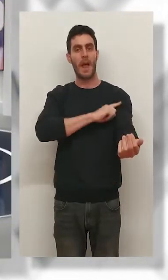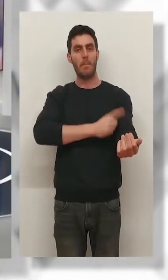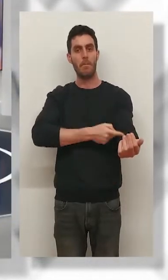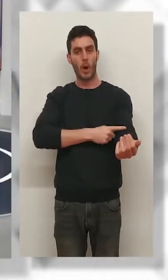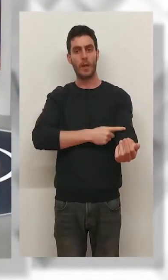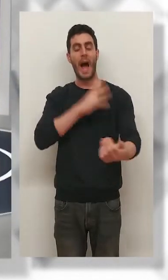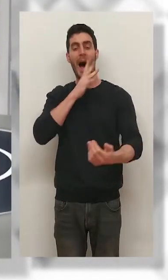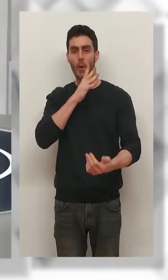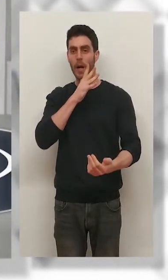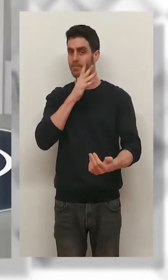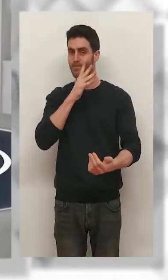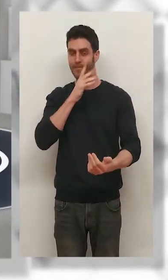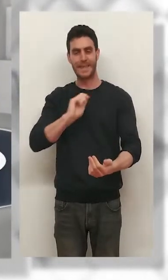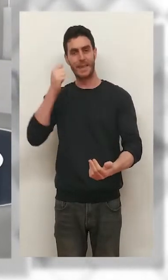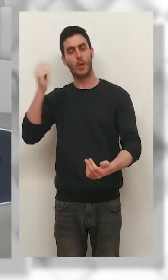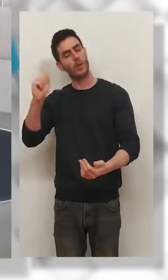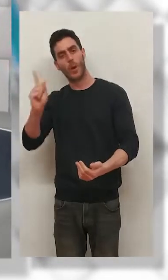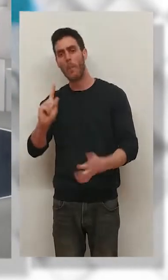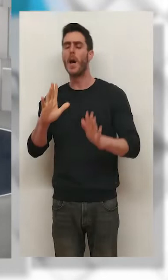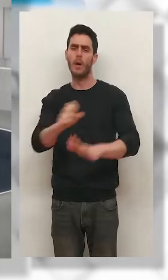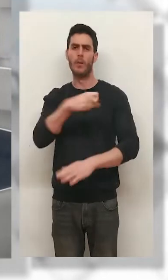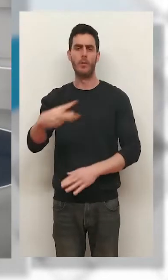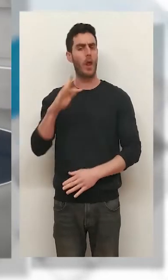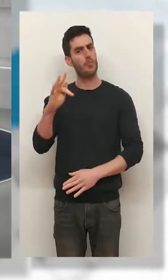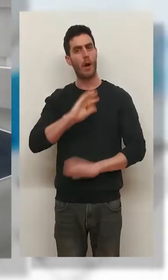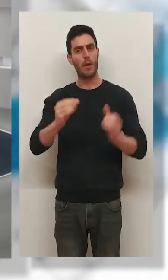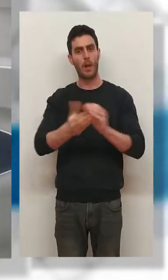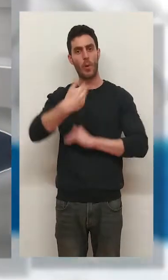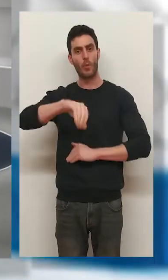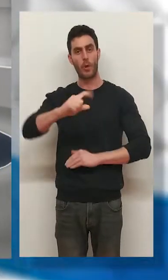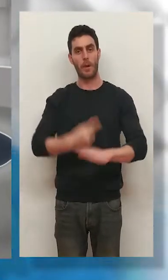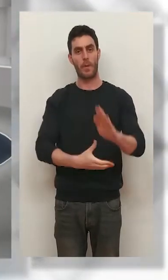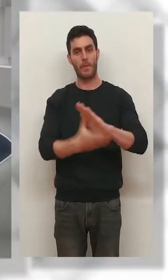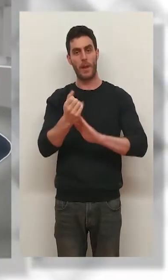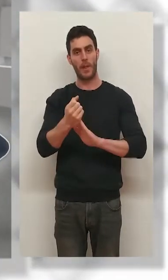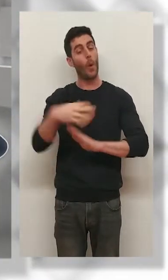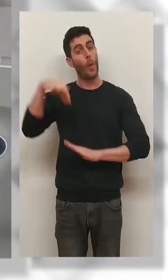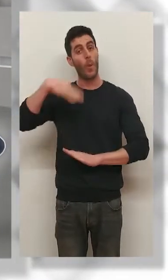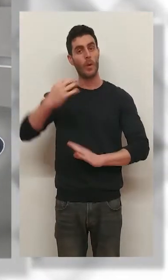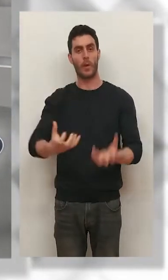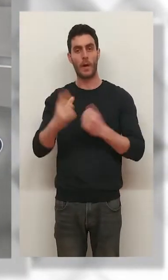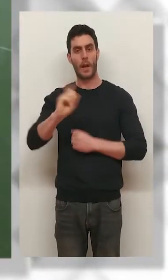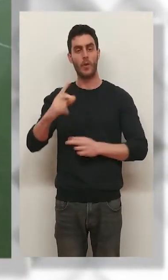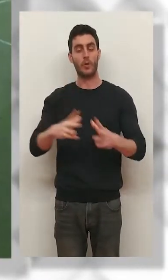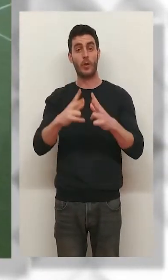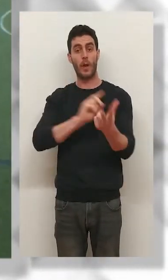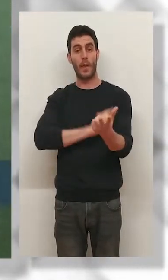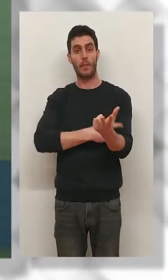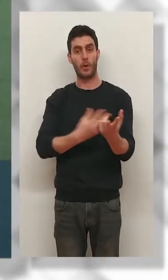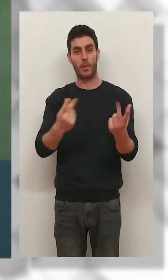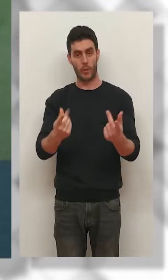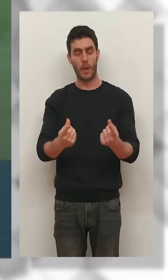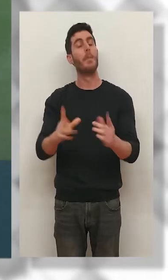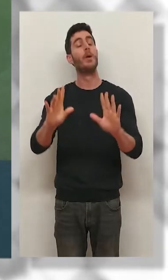Y en deportes, esta vez no hubo pleno de triunfos, pero muy buenos resultados de nuestros equipos de Primera Federación. El único que no ganó fue la Sociedad